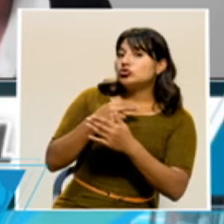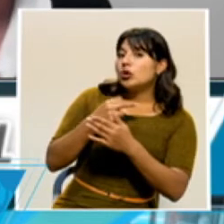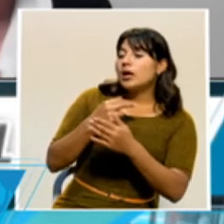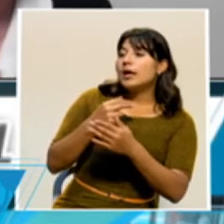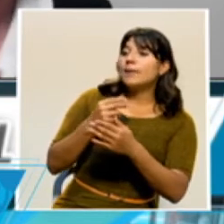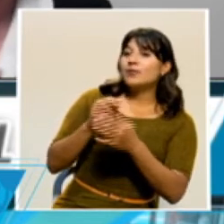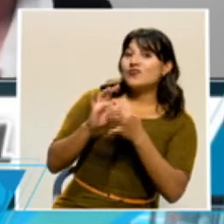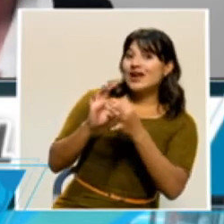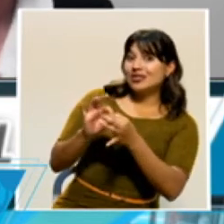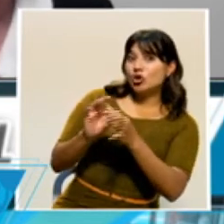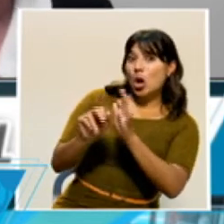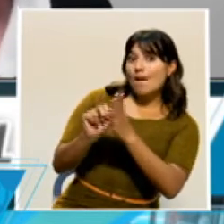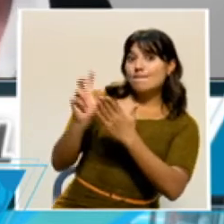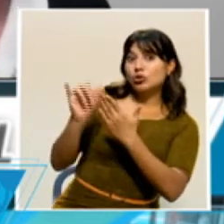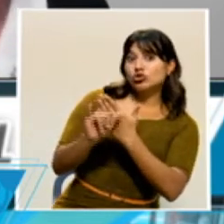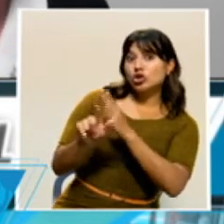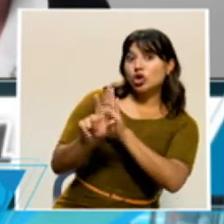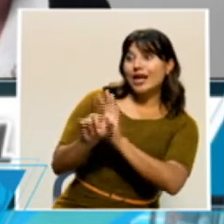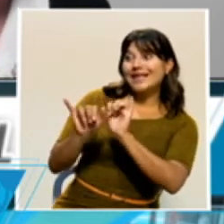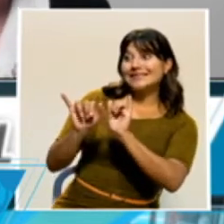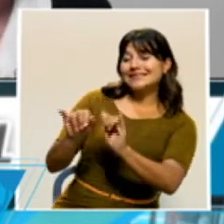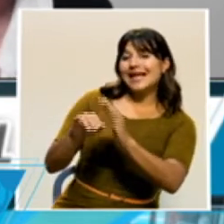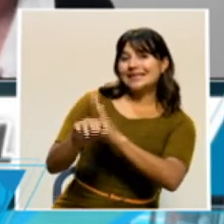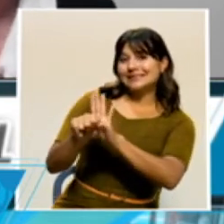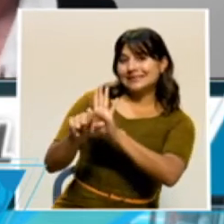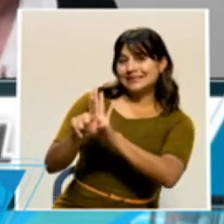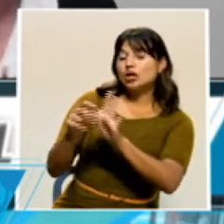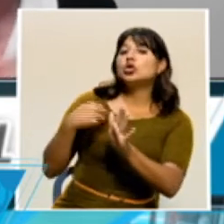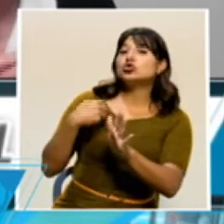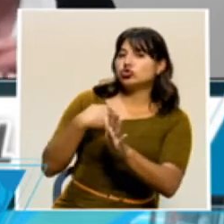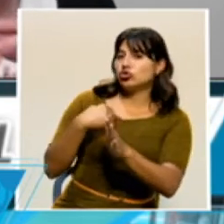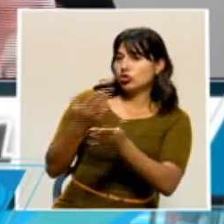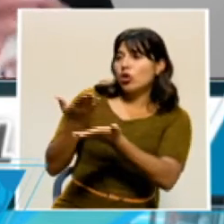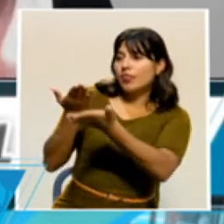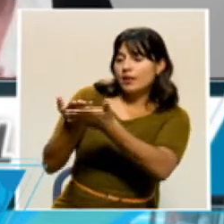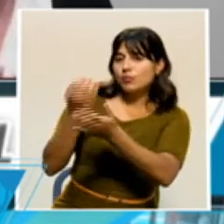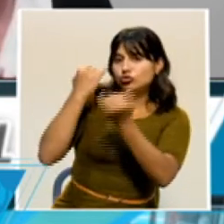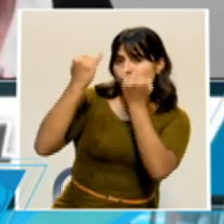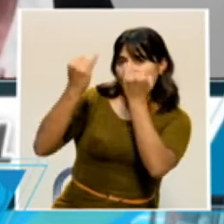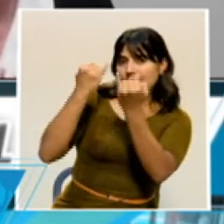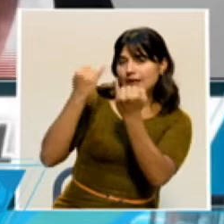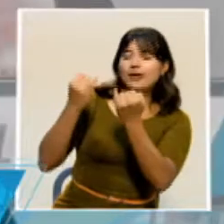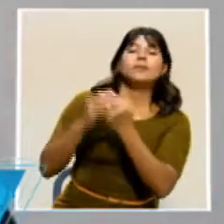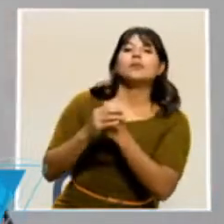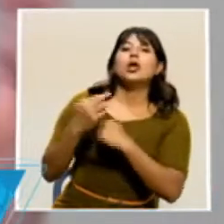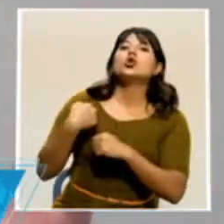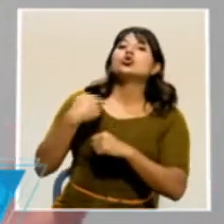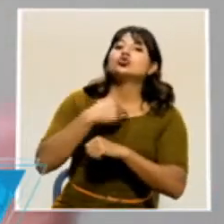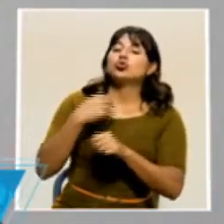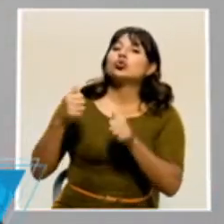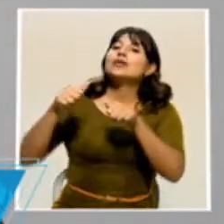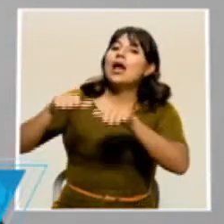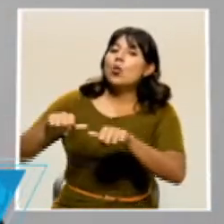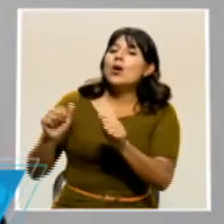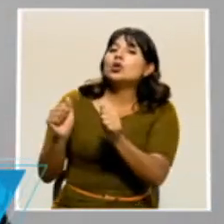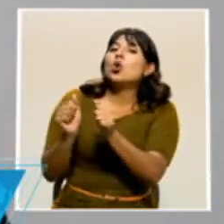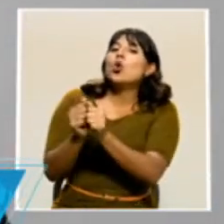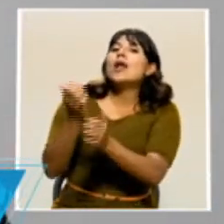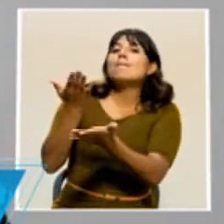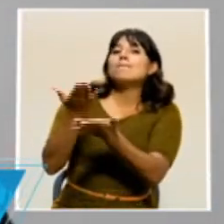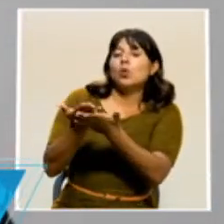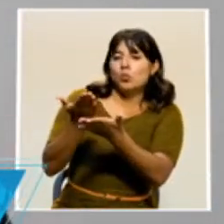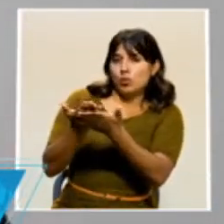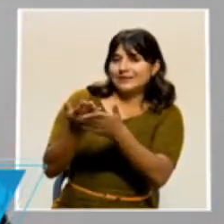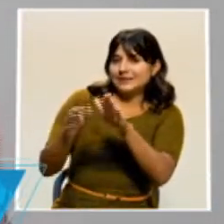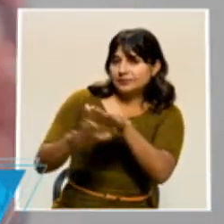proyecto de ley en su primera y segunda versión, en el sentido de que nosotros estamos de acuerdo en el planteamiento general